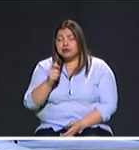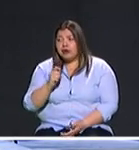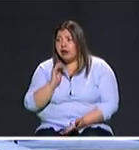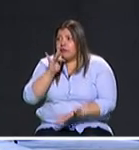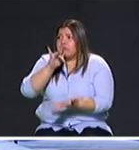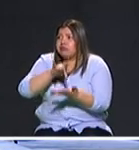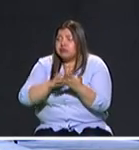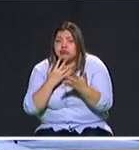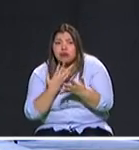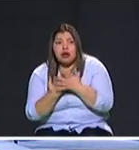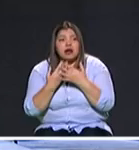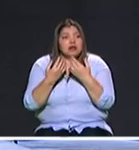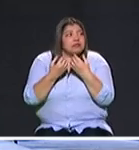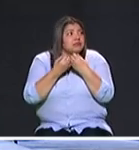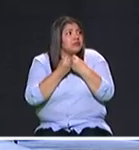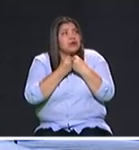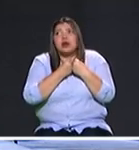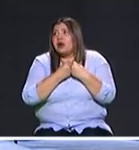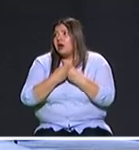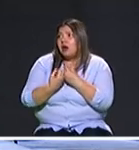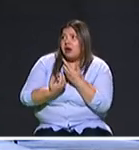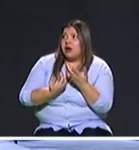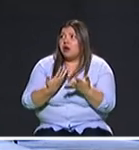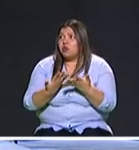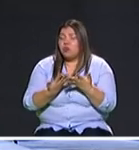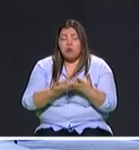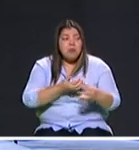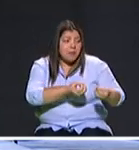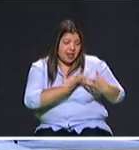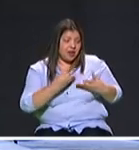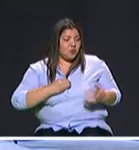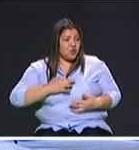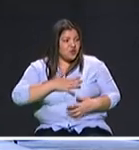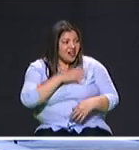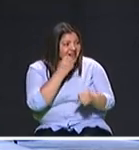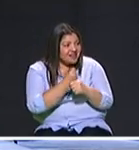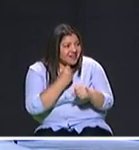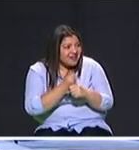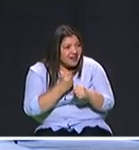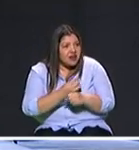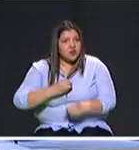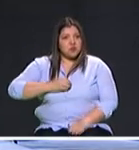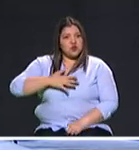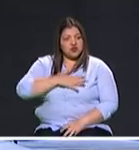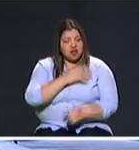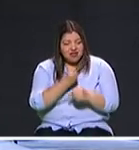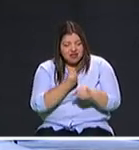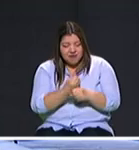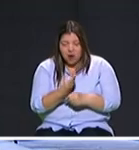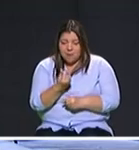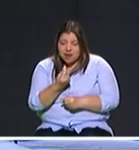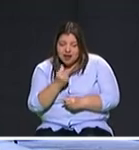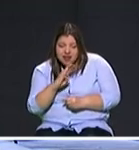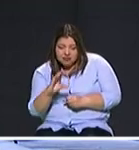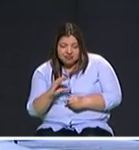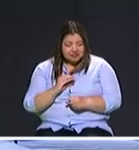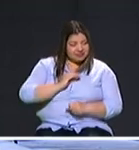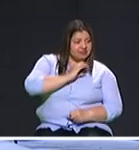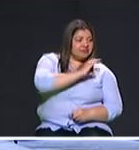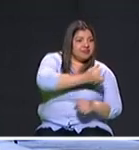a las cárceles que tengan mejores oportunidades que tengan posibilidad de generar ingresos en todos los lugares